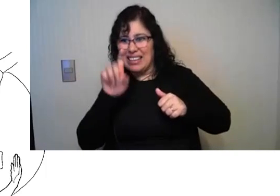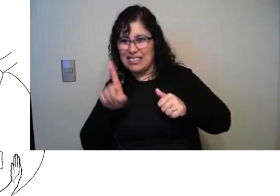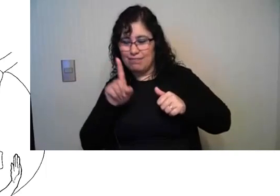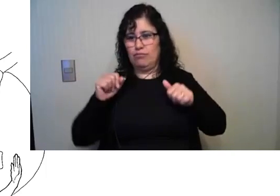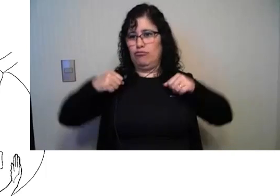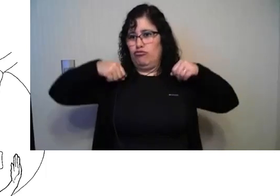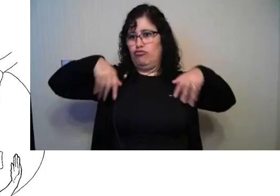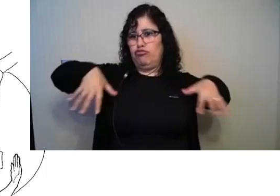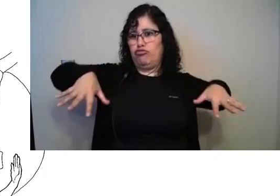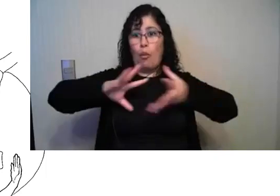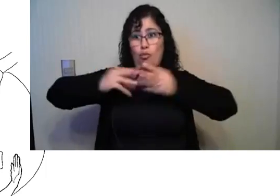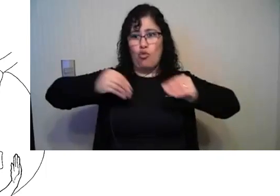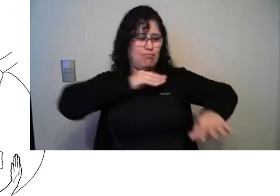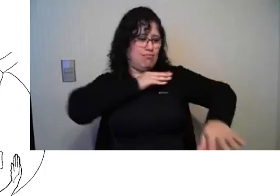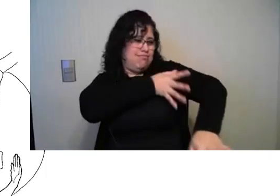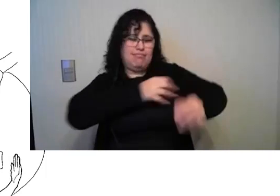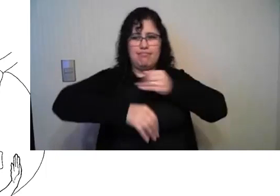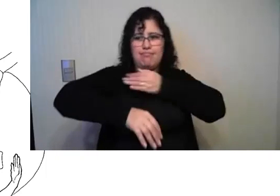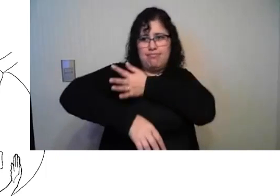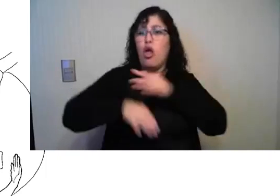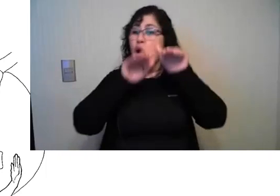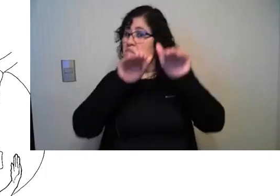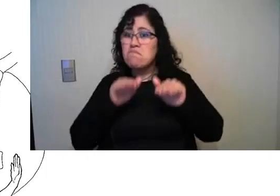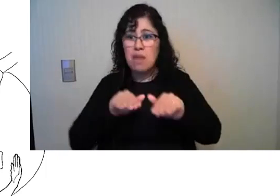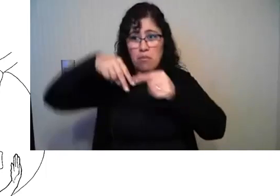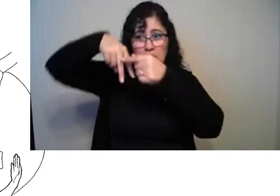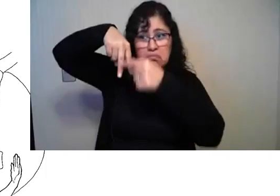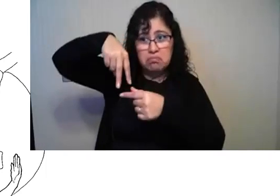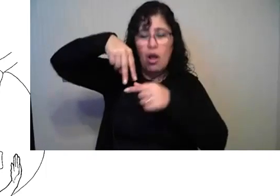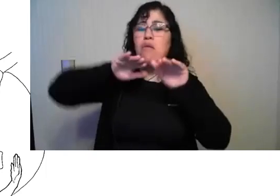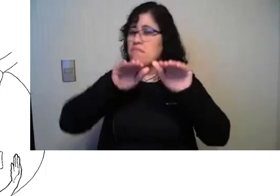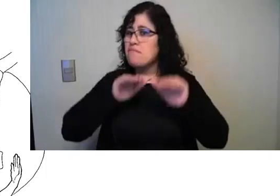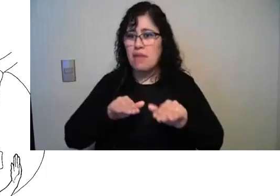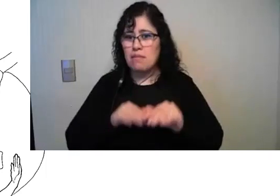en el miembro inferior, ¿ya?